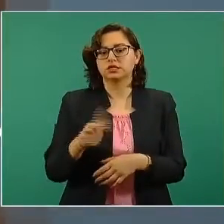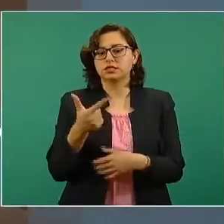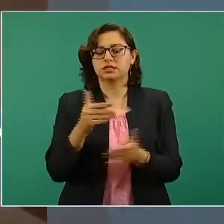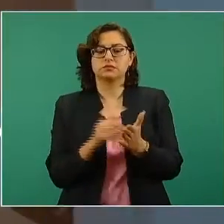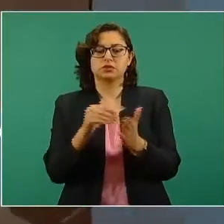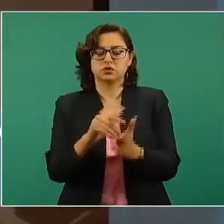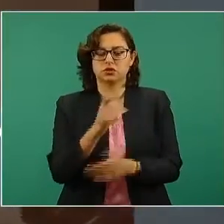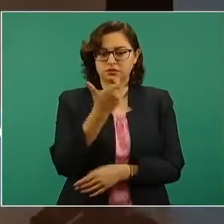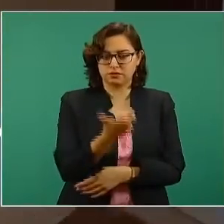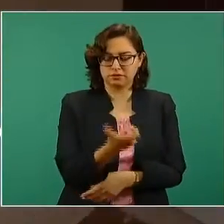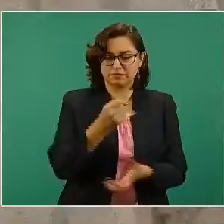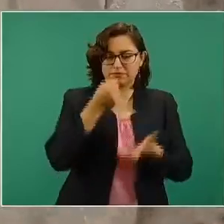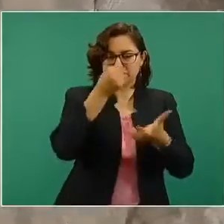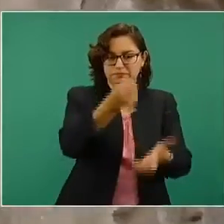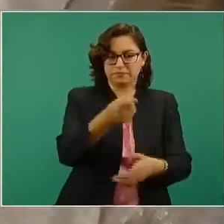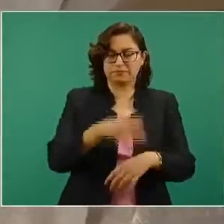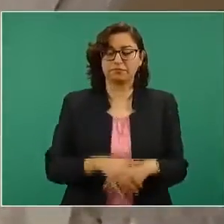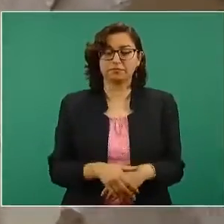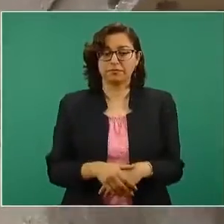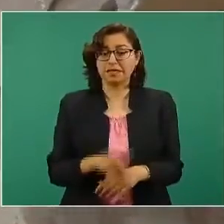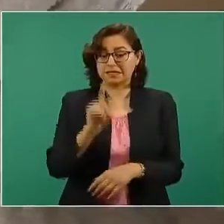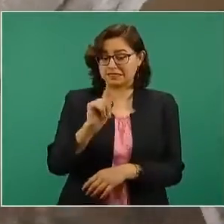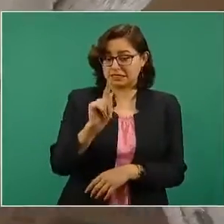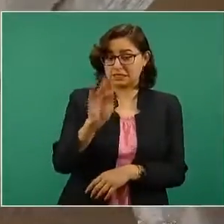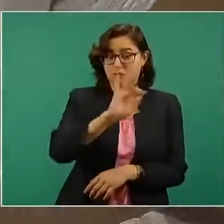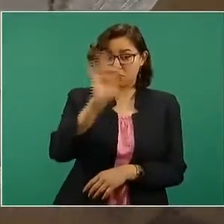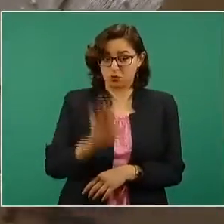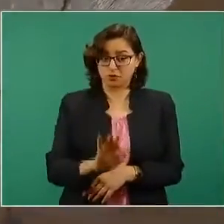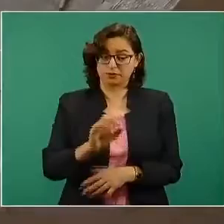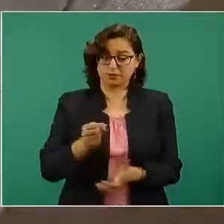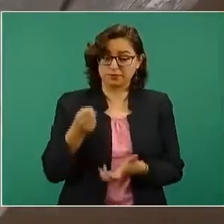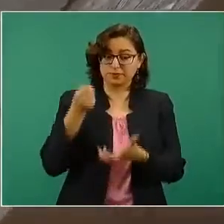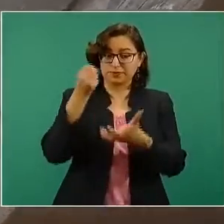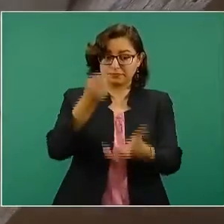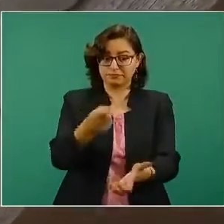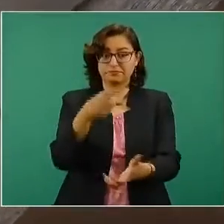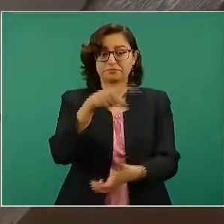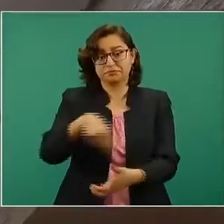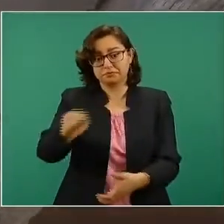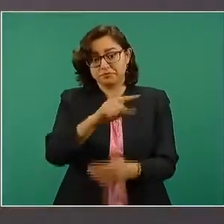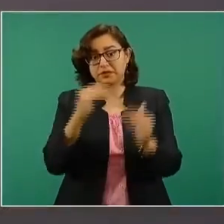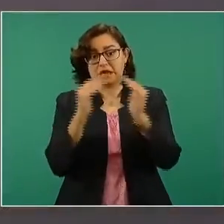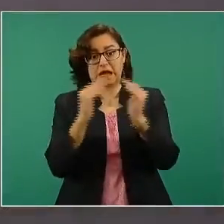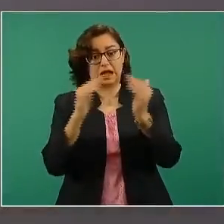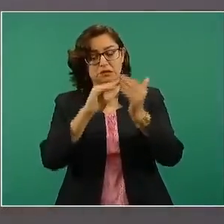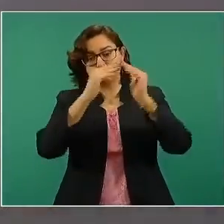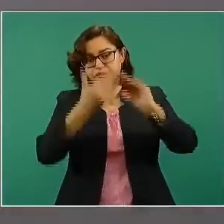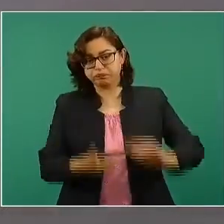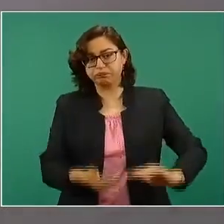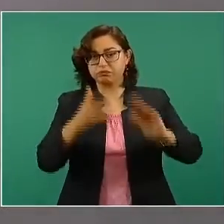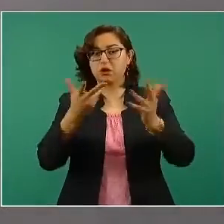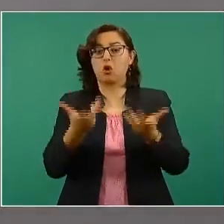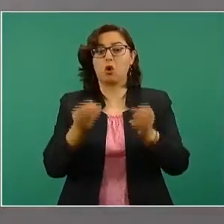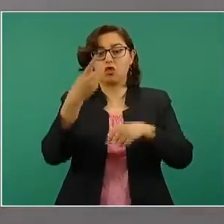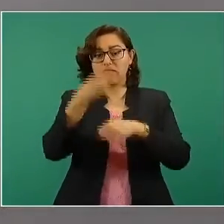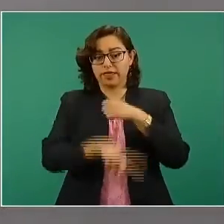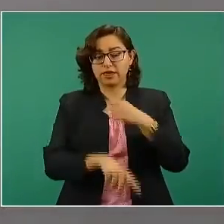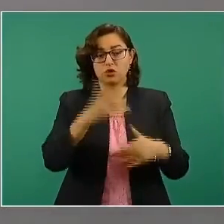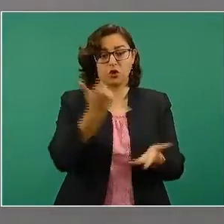pesos. 70% de estos apoyos se destinaron para los casos de pérdida total o daños graves y